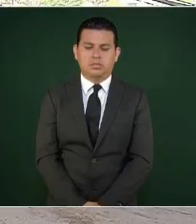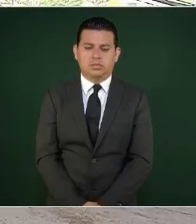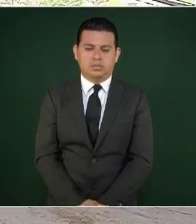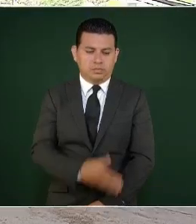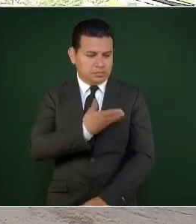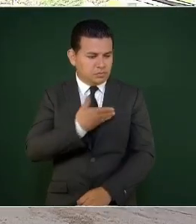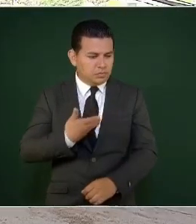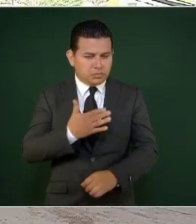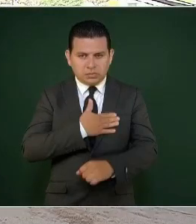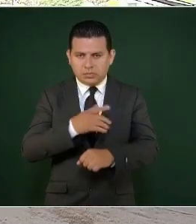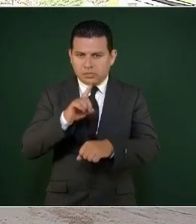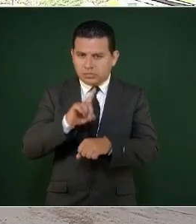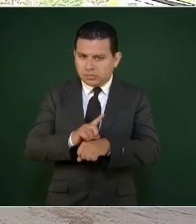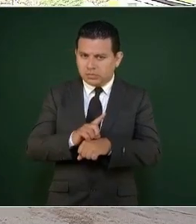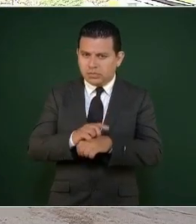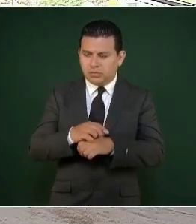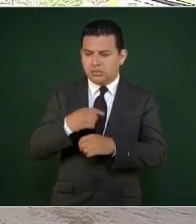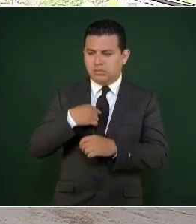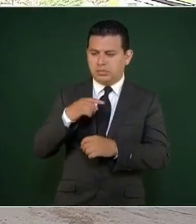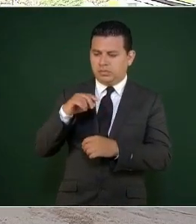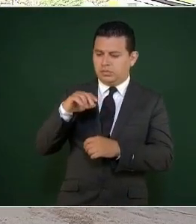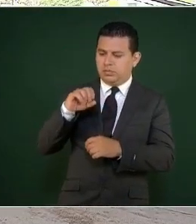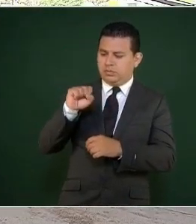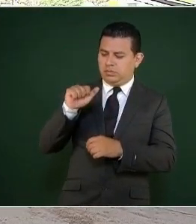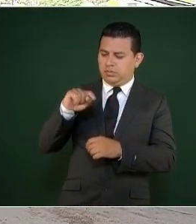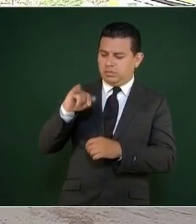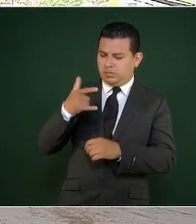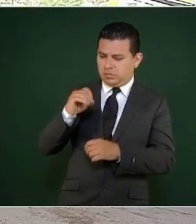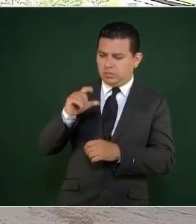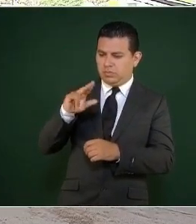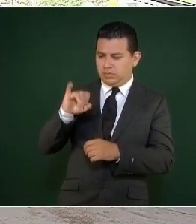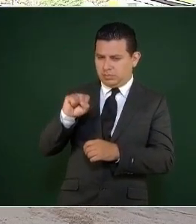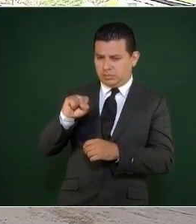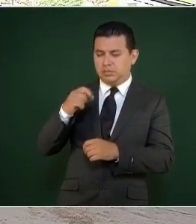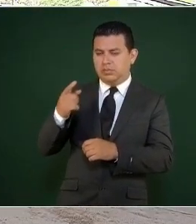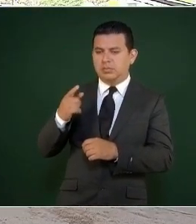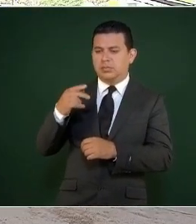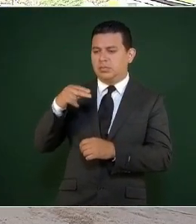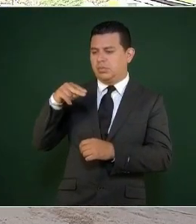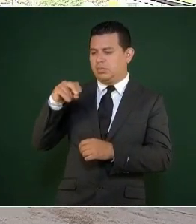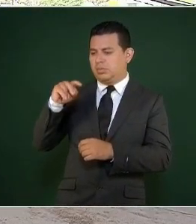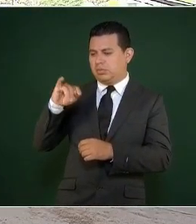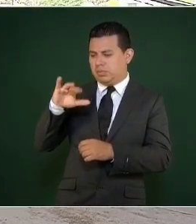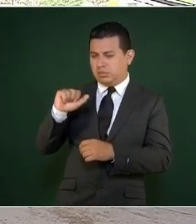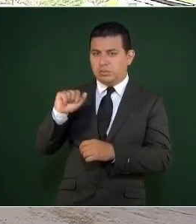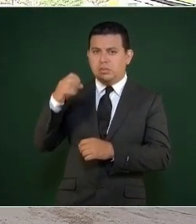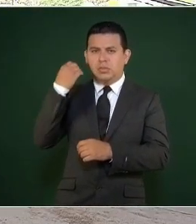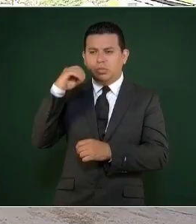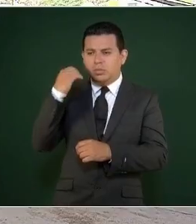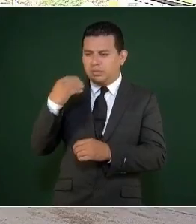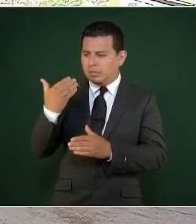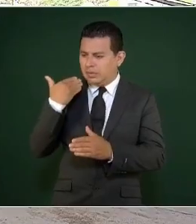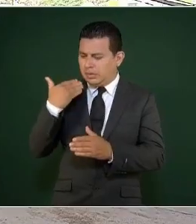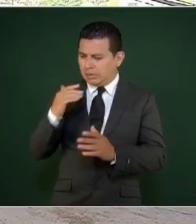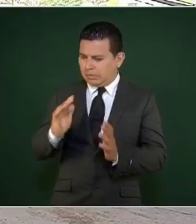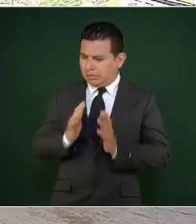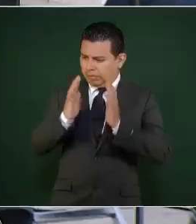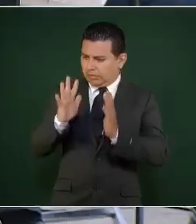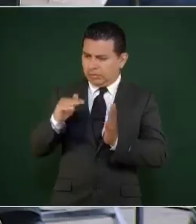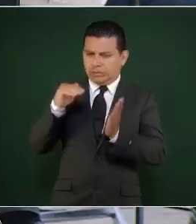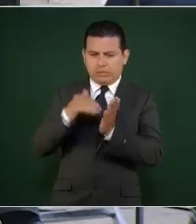Presidente, buenos días. Javier Santiago, de ASI Noticias. Hace unos días en Oaxaca ocurrió una tragedia donde más